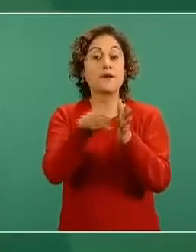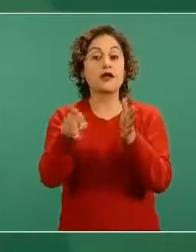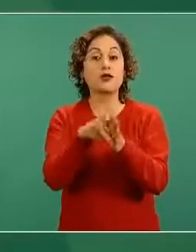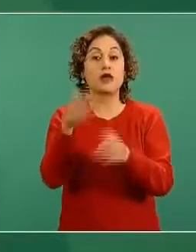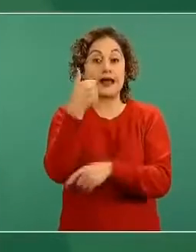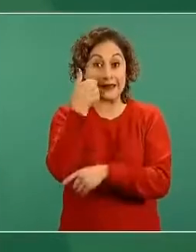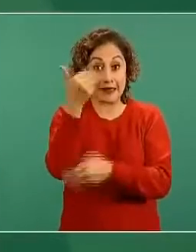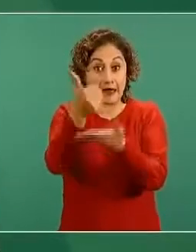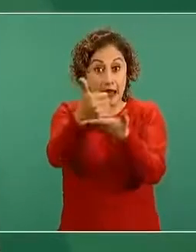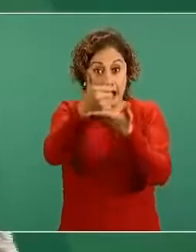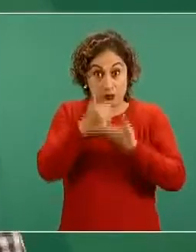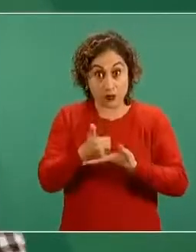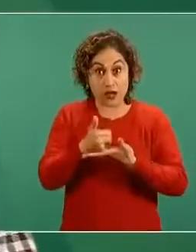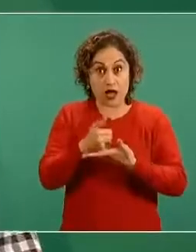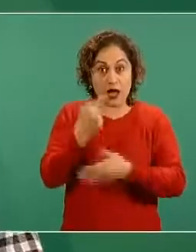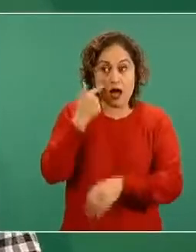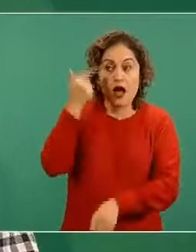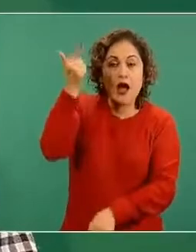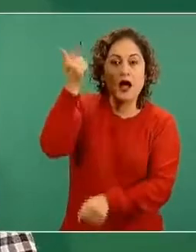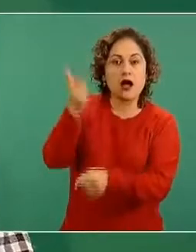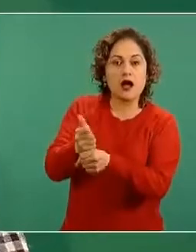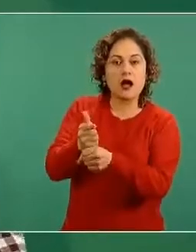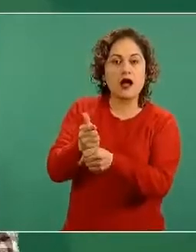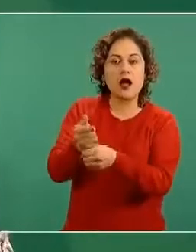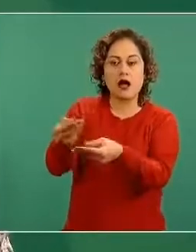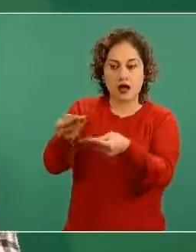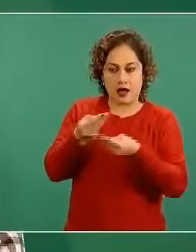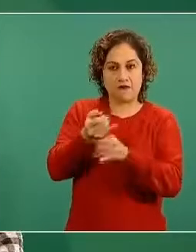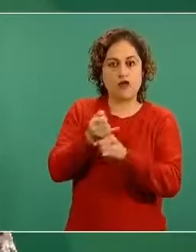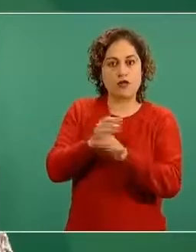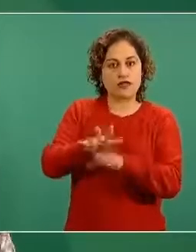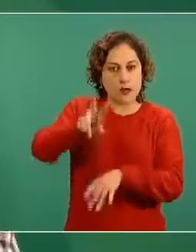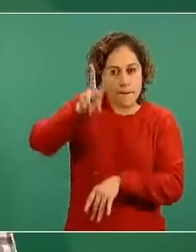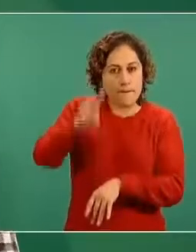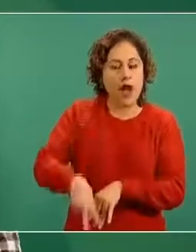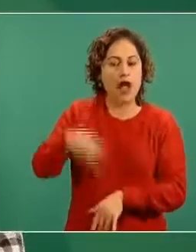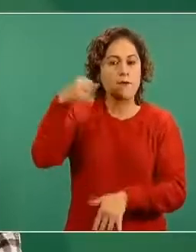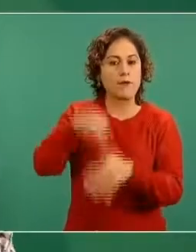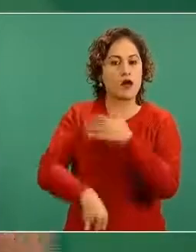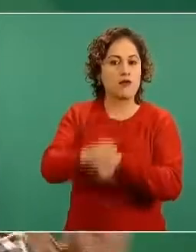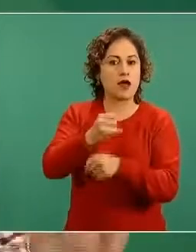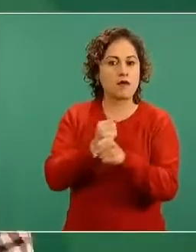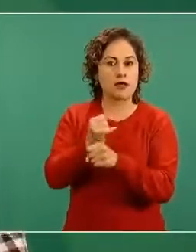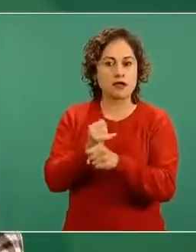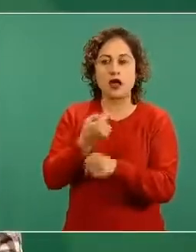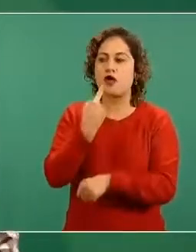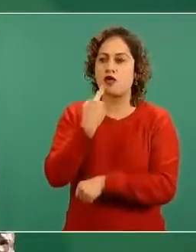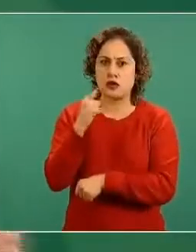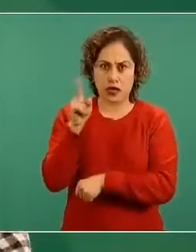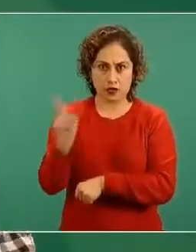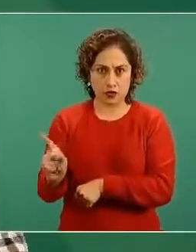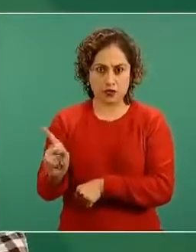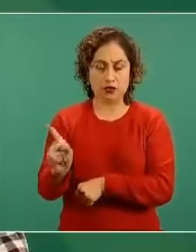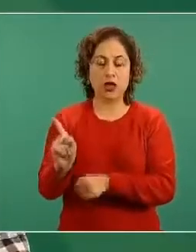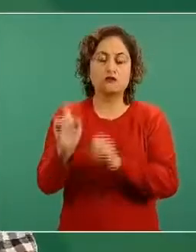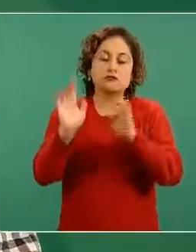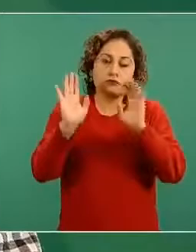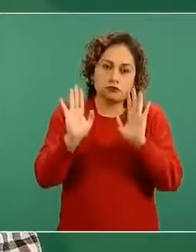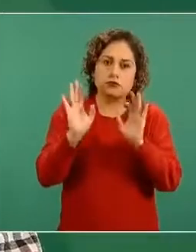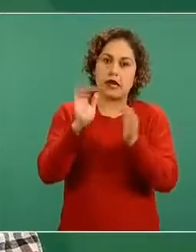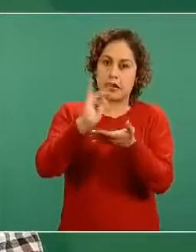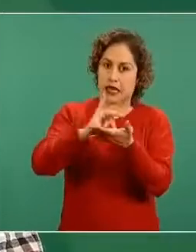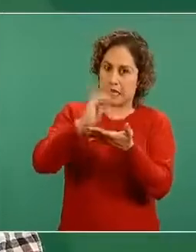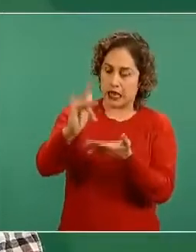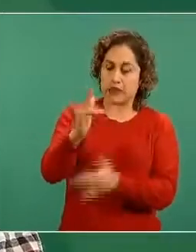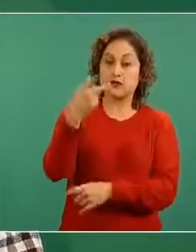denunciarlo. Si no es esa su intención y quieren pues simplemente presentar el caso como un chisme a ver quién se